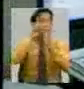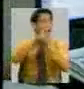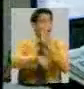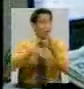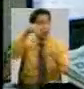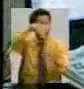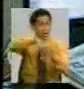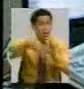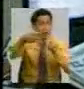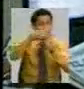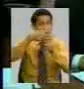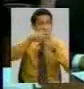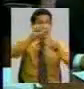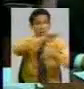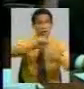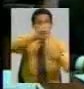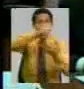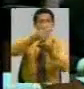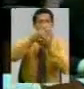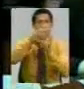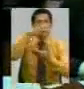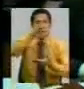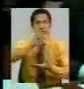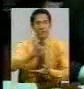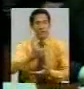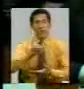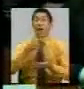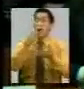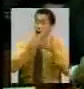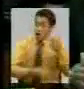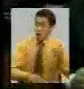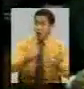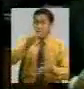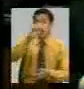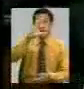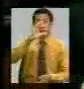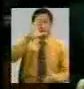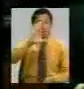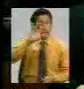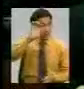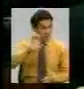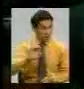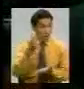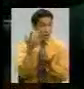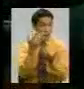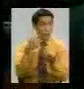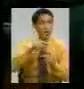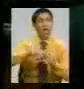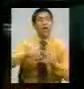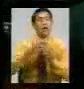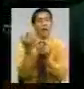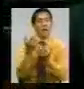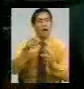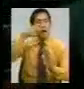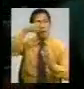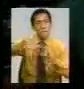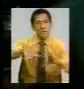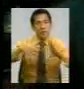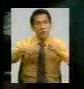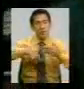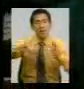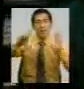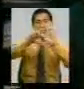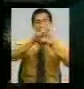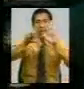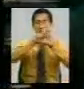al Twitter de Ayúdame Henry. Por ahora, la CTE espera la reglamentación a ciertas normativas de la Ley